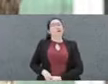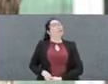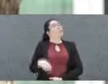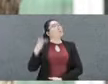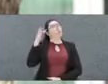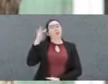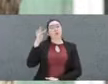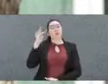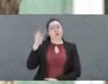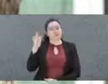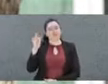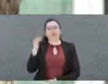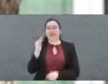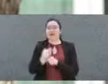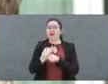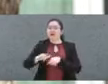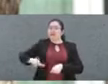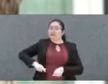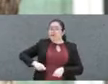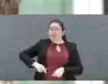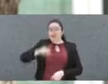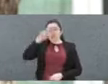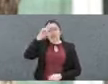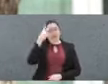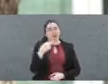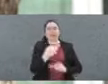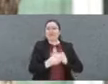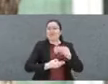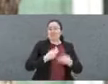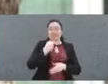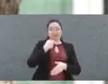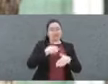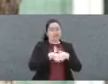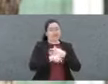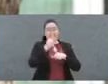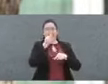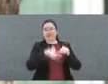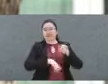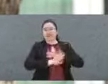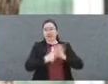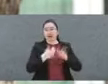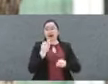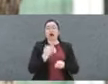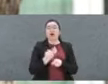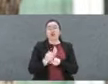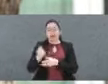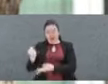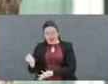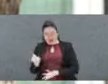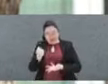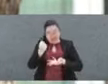México también. Toda esa corrupción que se acabó, en realidad hoy se está invirtiendo para la mejoría,